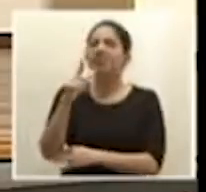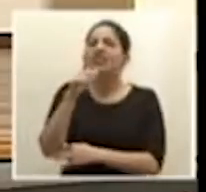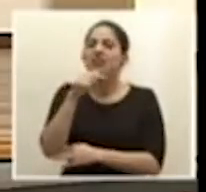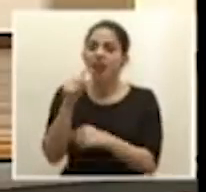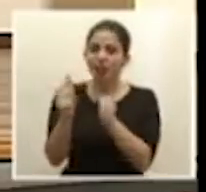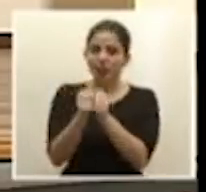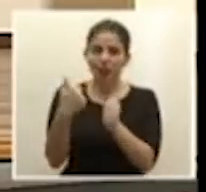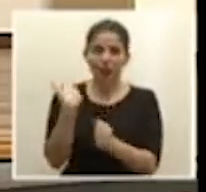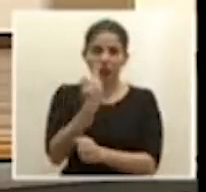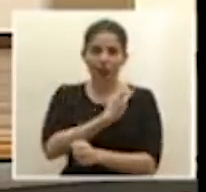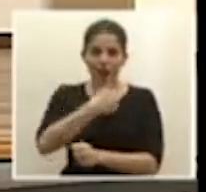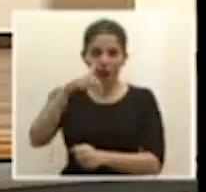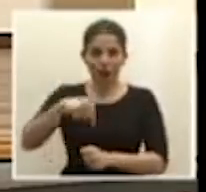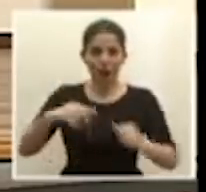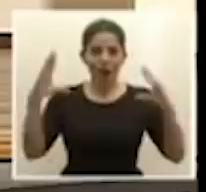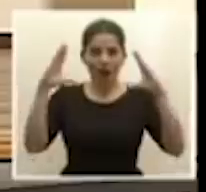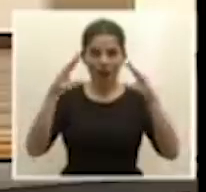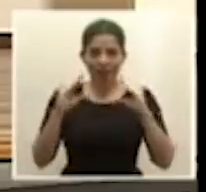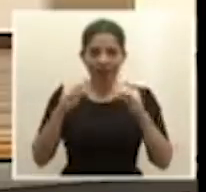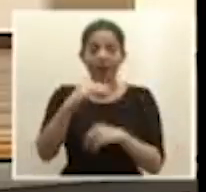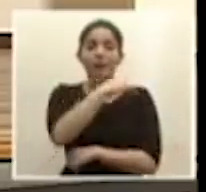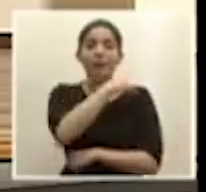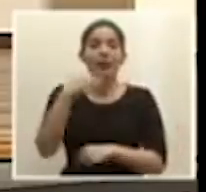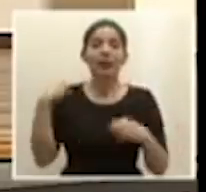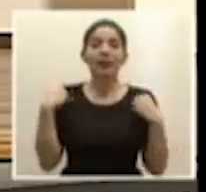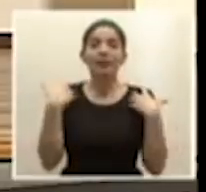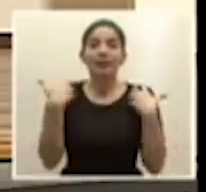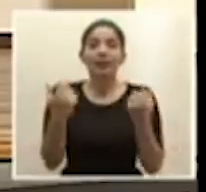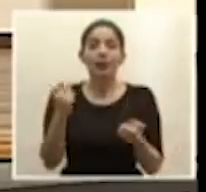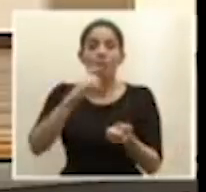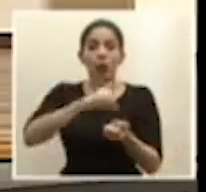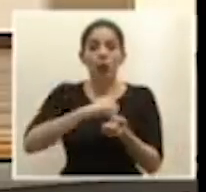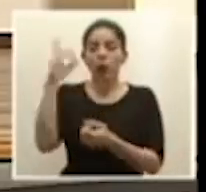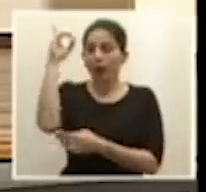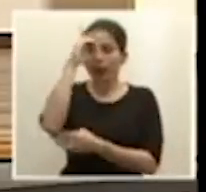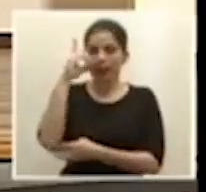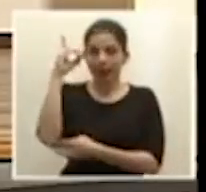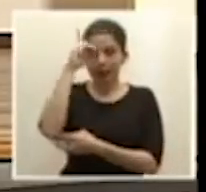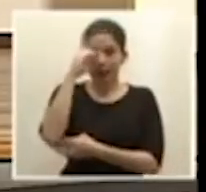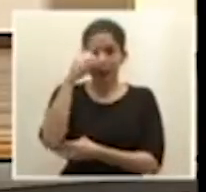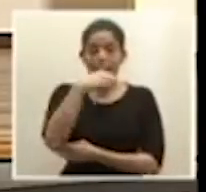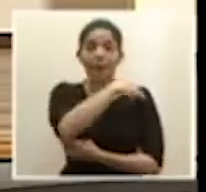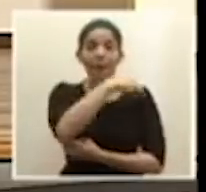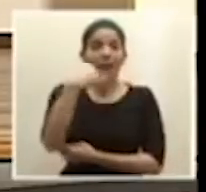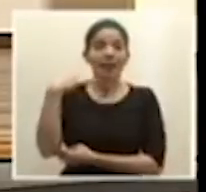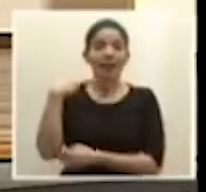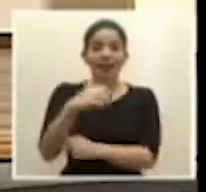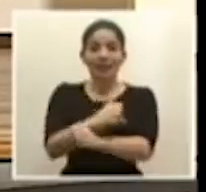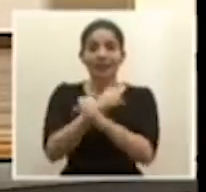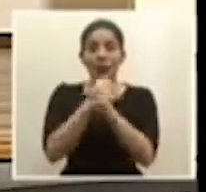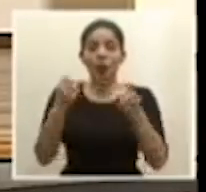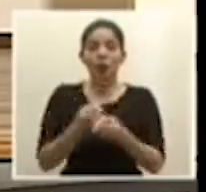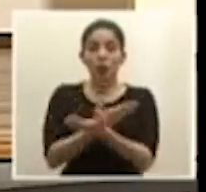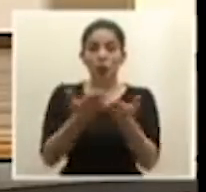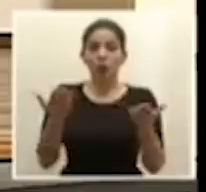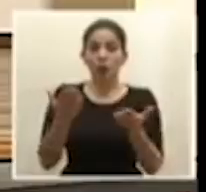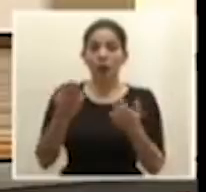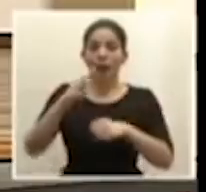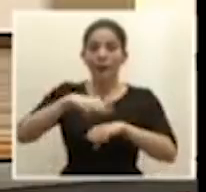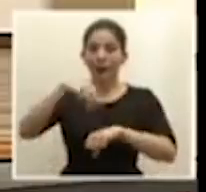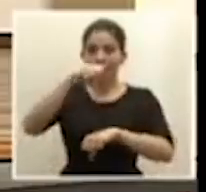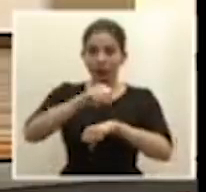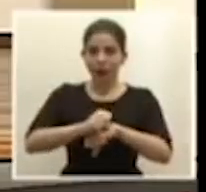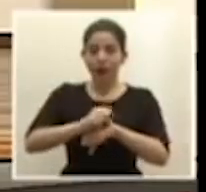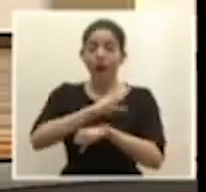nos acompañan esta tarde, al ministro de Salud, el doctor Daniel Salas, al ministro de Seguridad Pública, el señor Michael